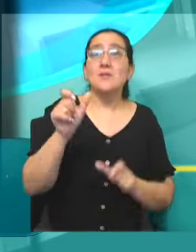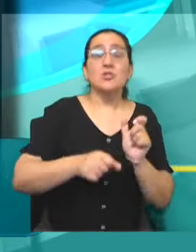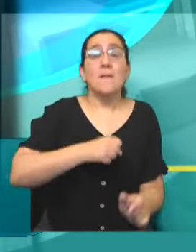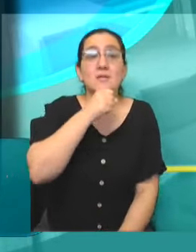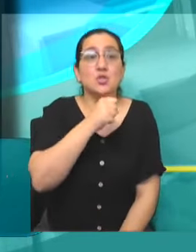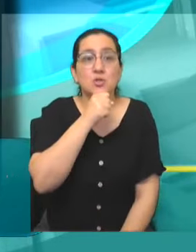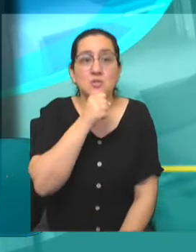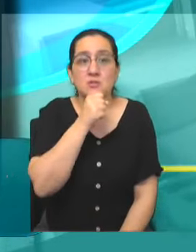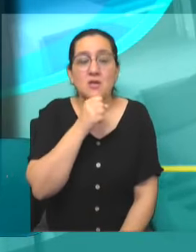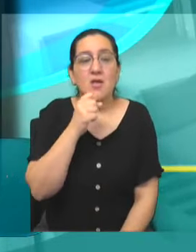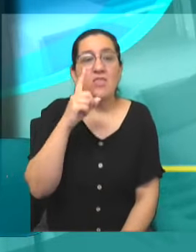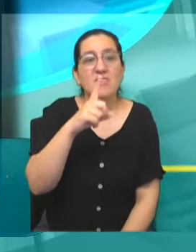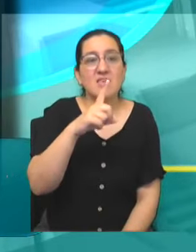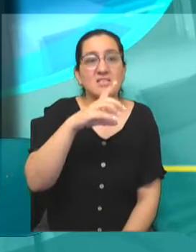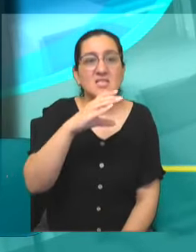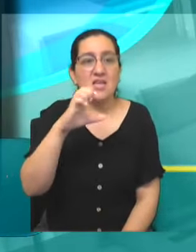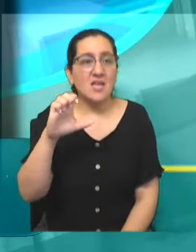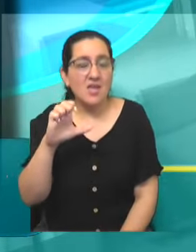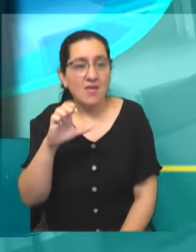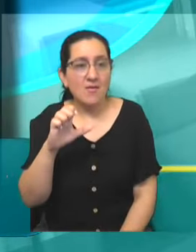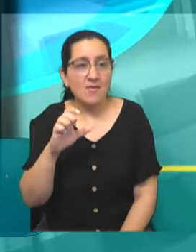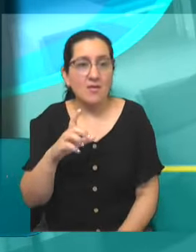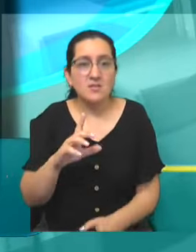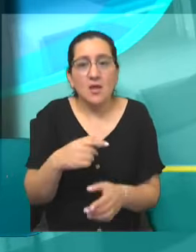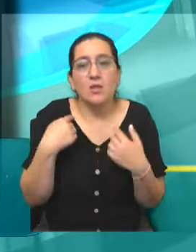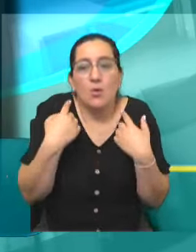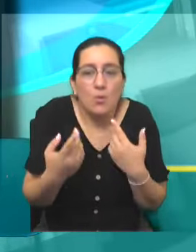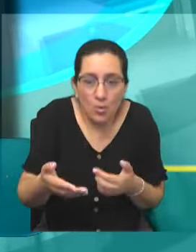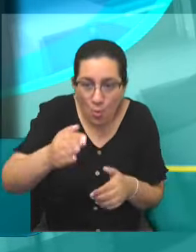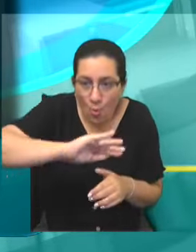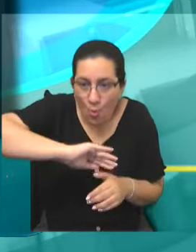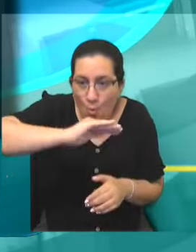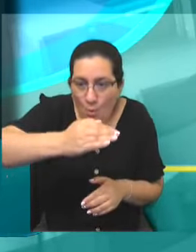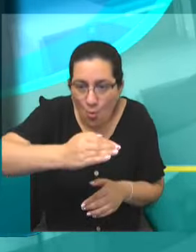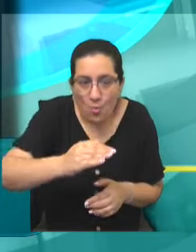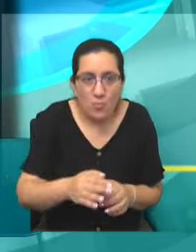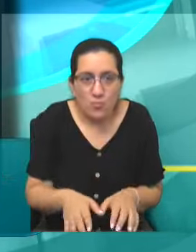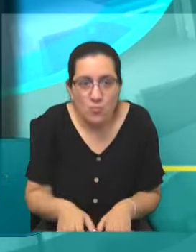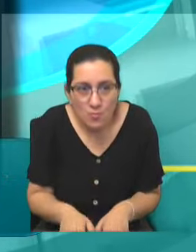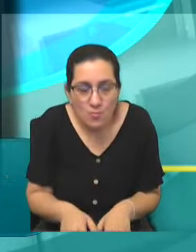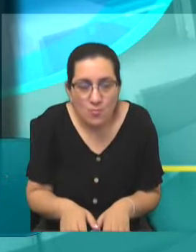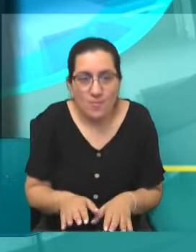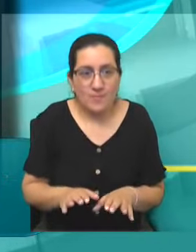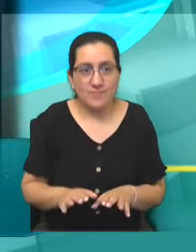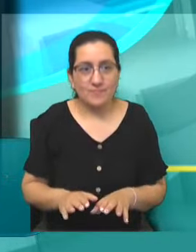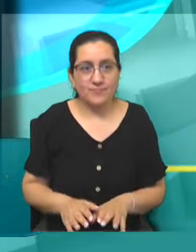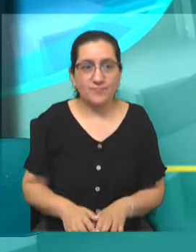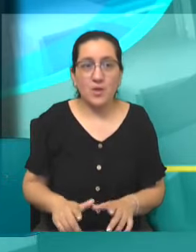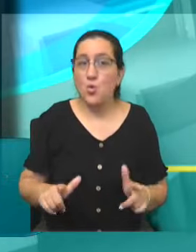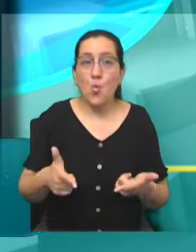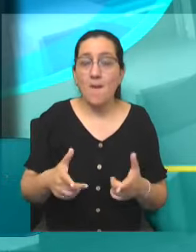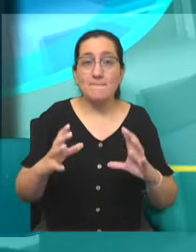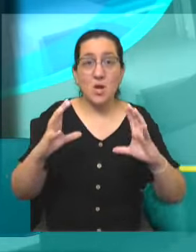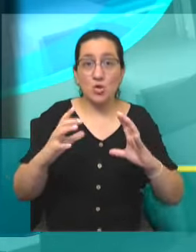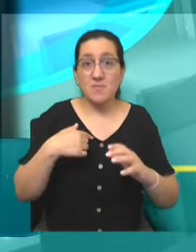se denomina DCE, que es dorso curvo estructural, que es esto. Entonces, no tengo pelotas en mi trabajo. No tenés pelotas, no pasa